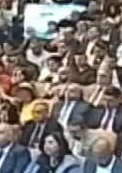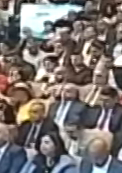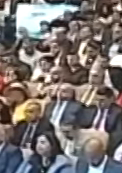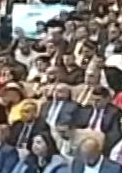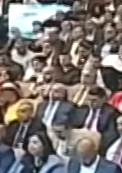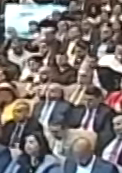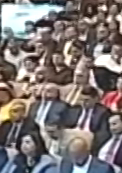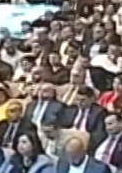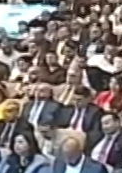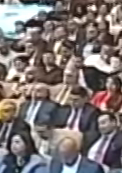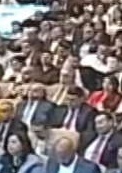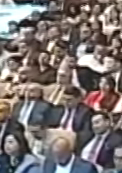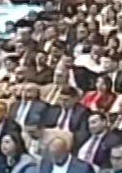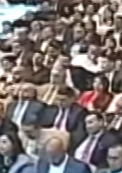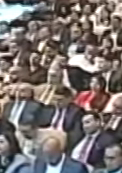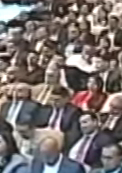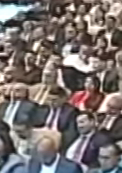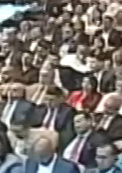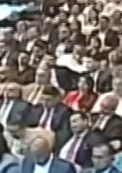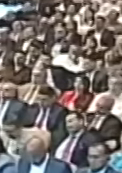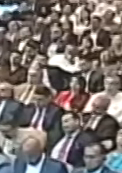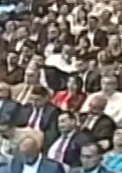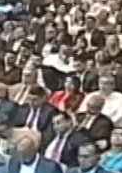Ahí es donde nosotros podemos